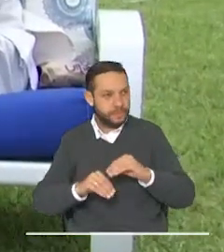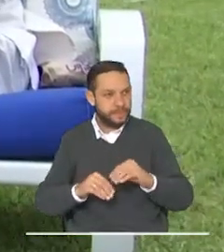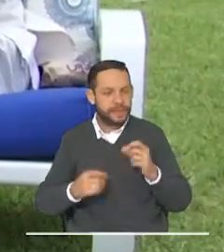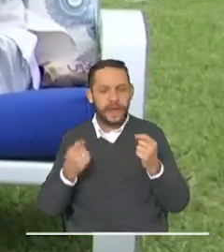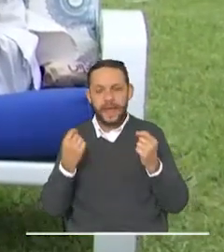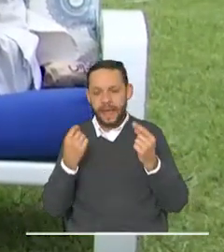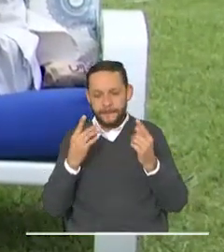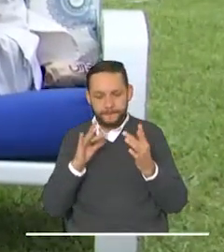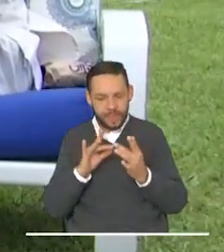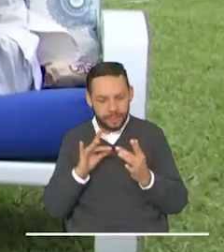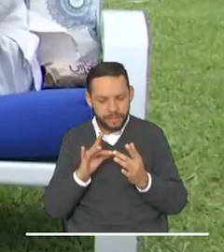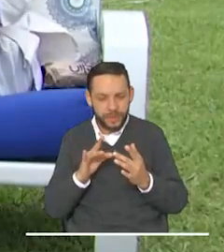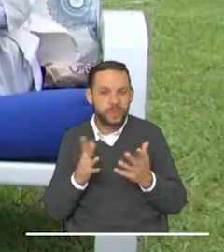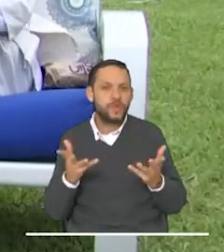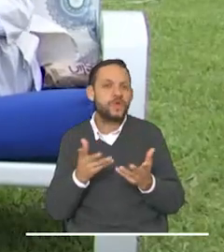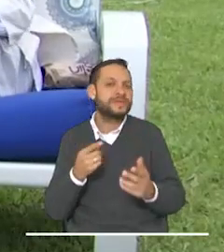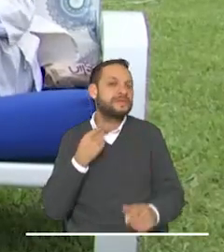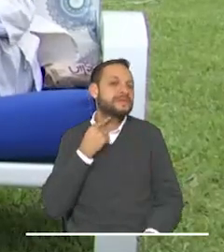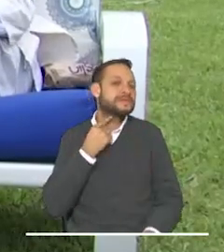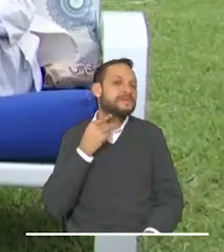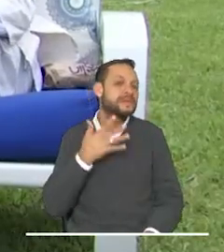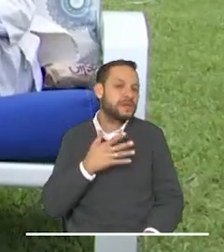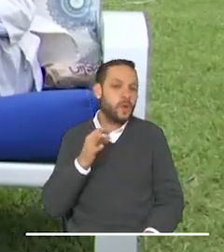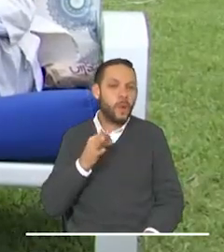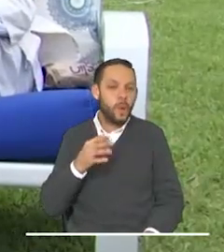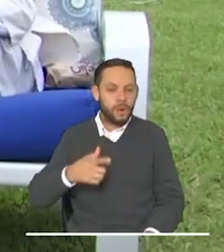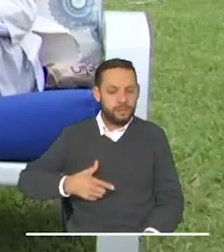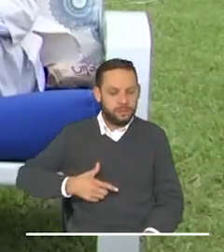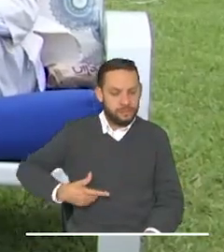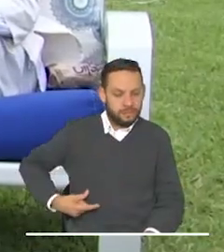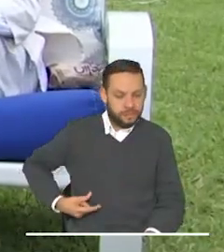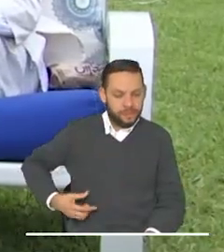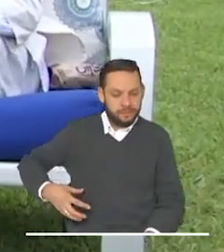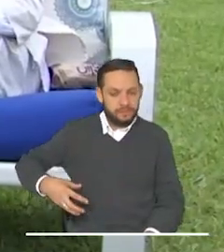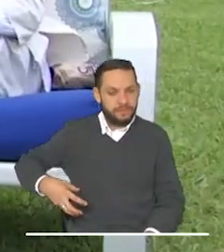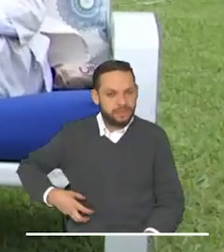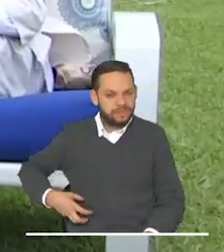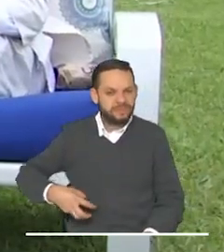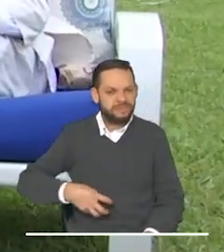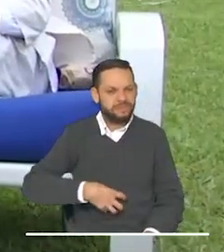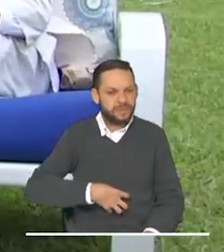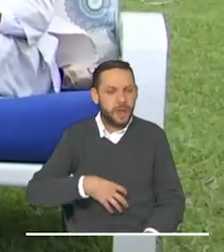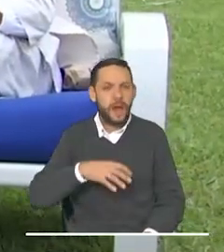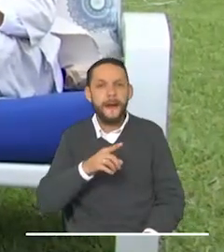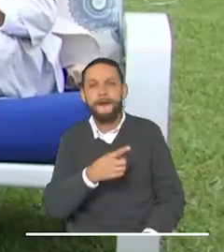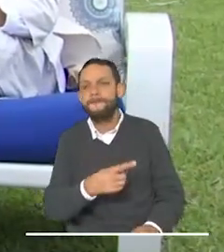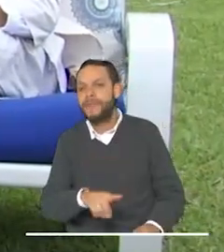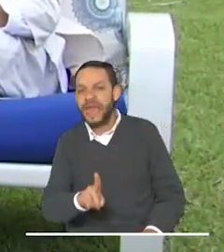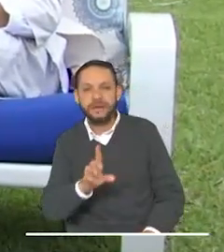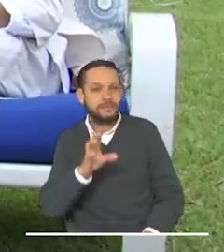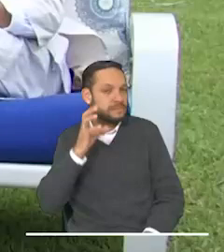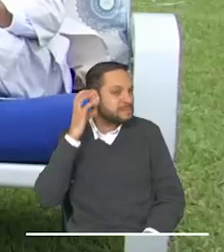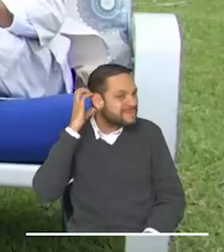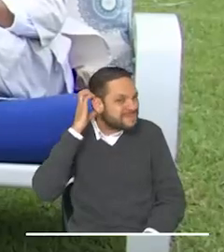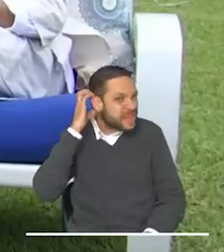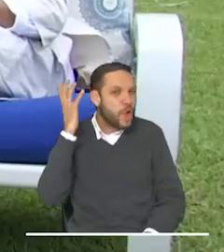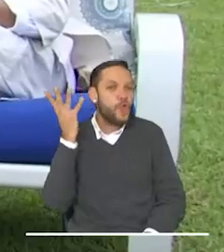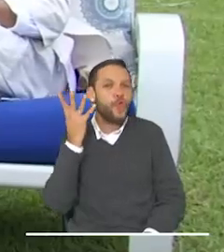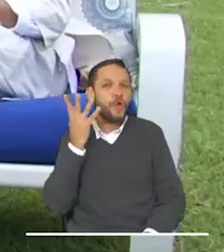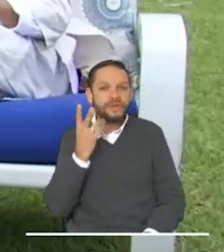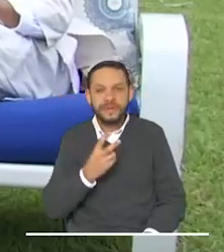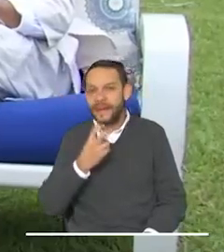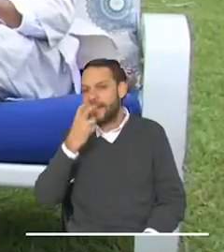muy claro Dónde queda la tiroides el hígado el intestino pero en el cerebro no no sabemos Dónde queda la ira la rabia